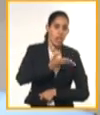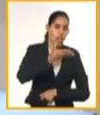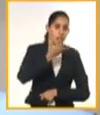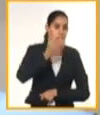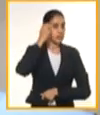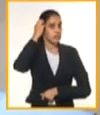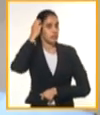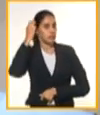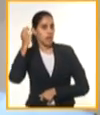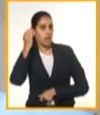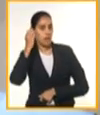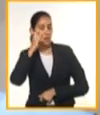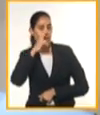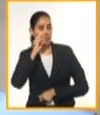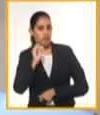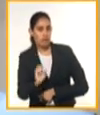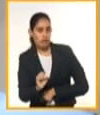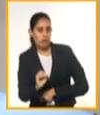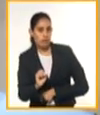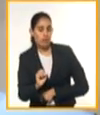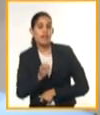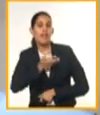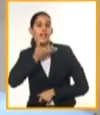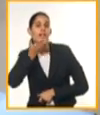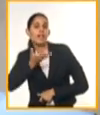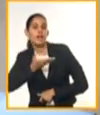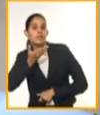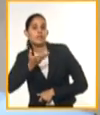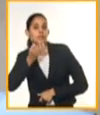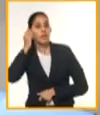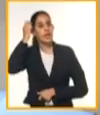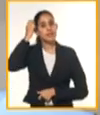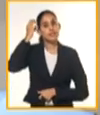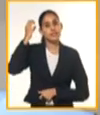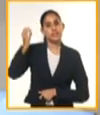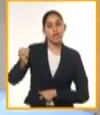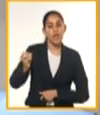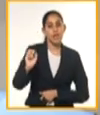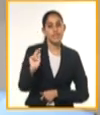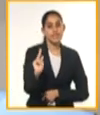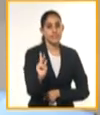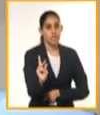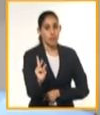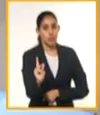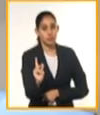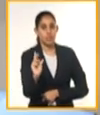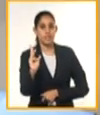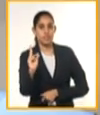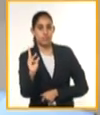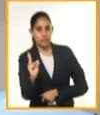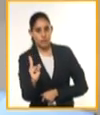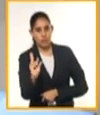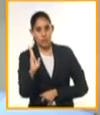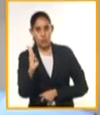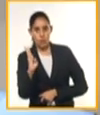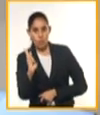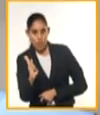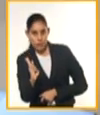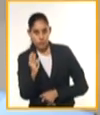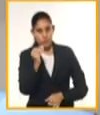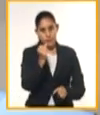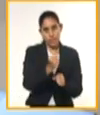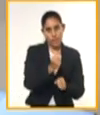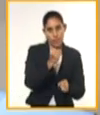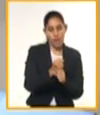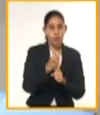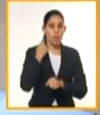No. El discurso del Estado de la Unión se hace en el segundo, tercero y cuarto año de la labor de un presidente